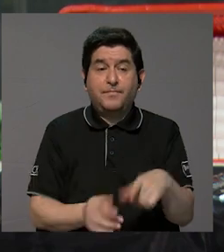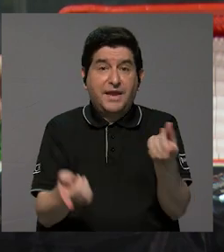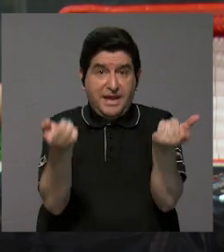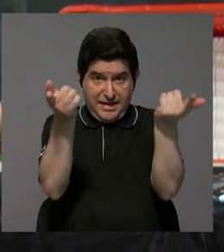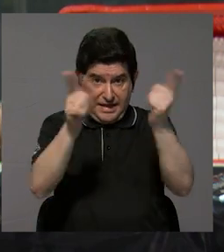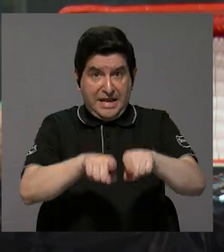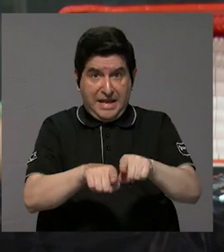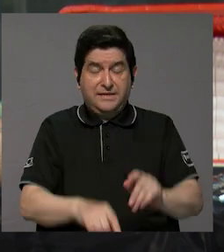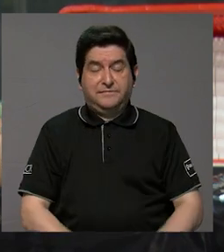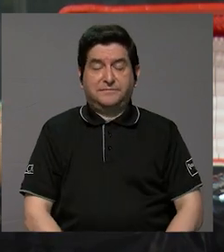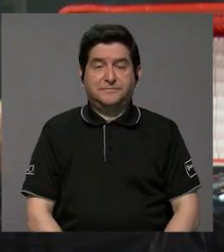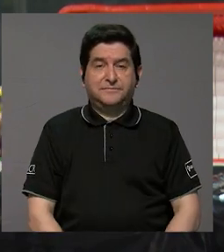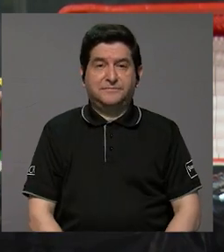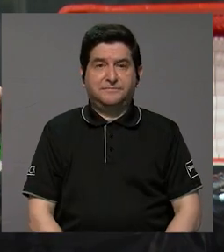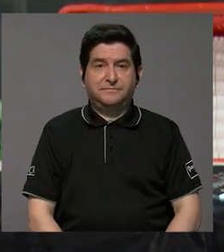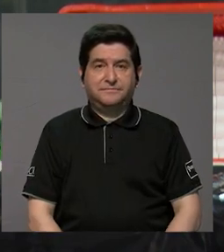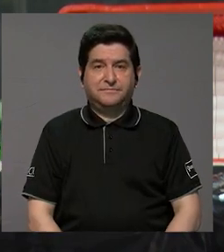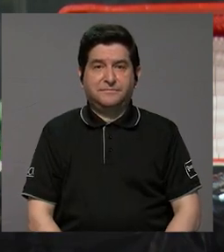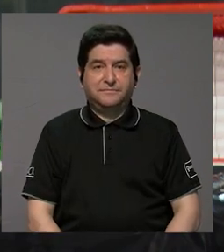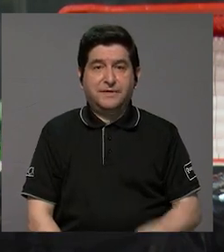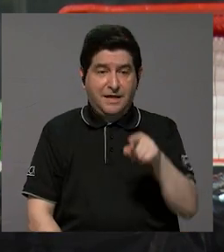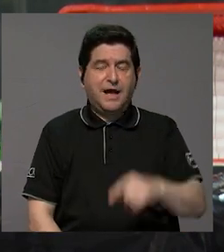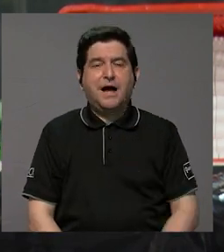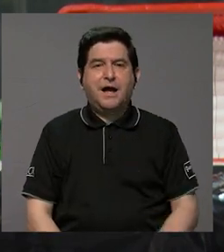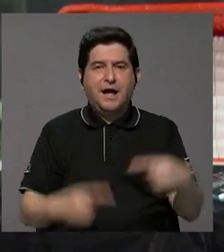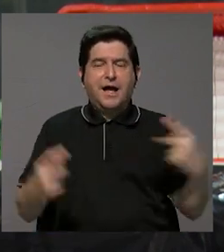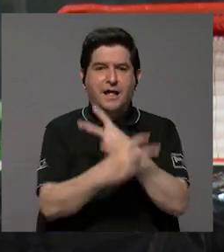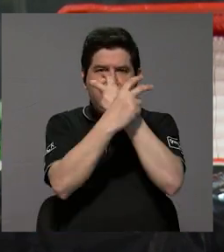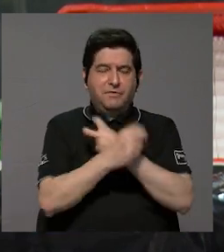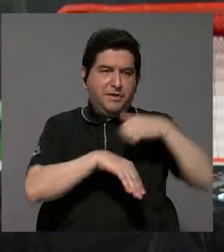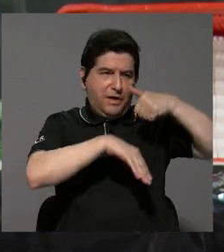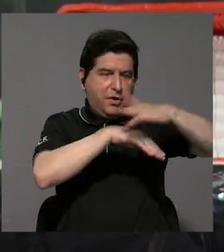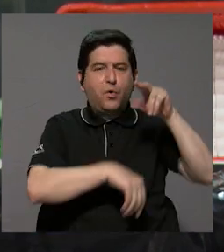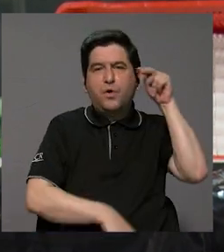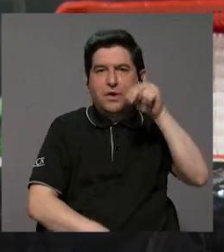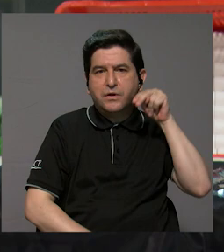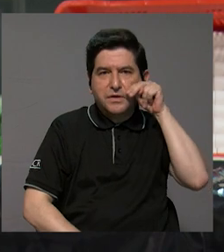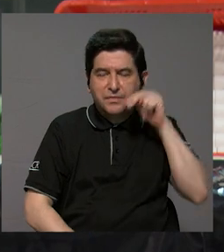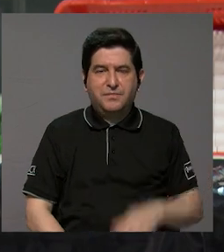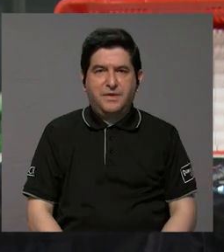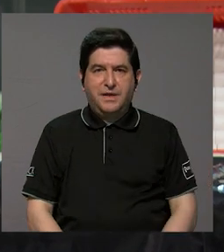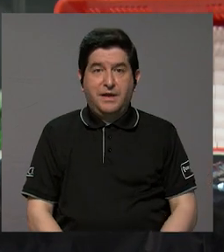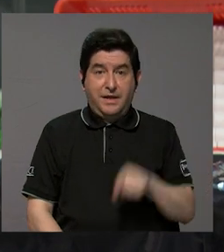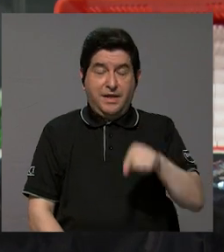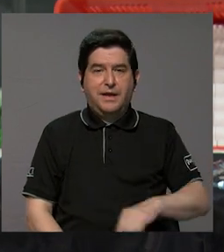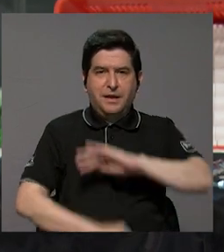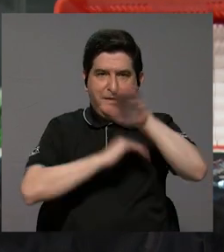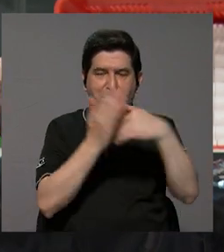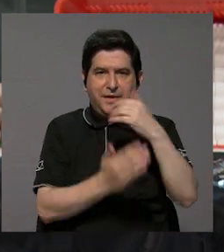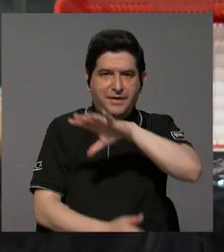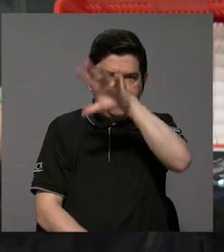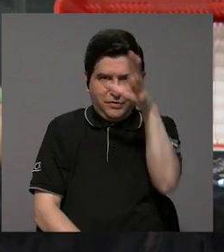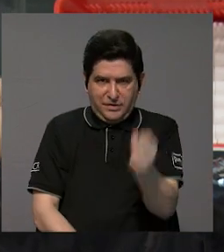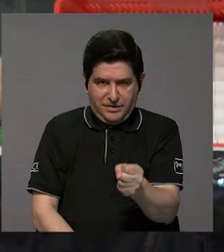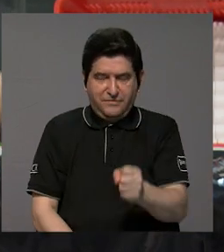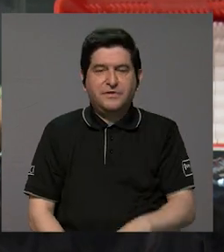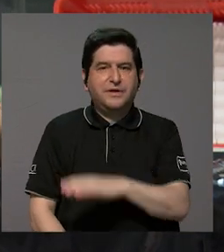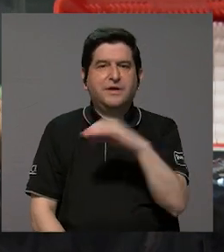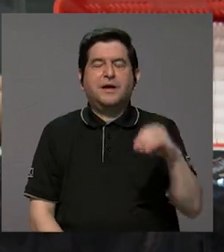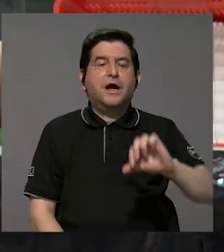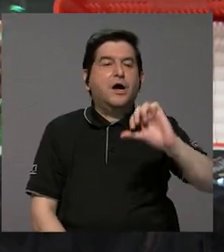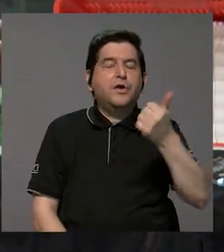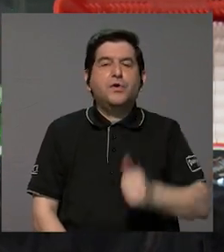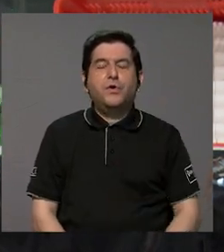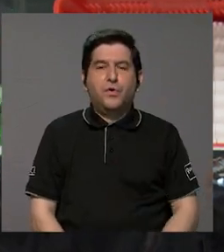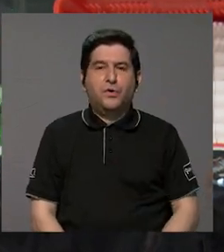este caso tenemos un suero específico que va para Nigeria, es un suero panafricano, y